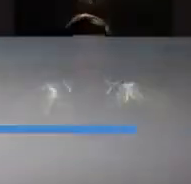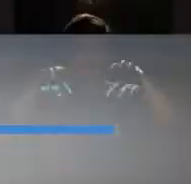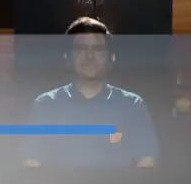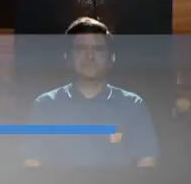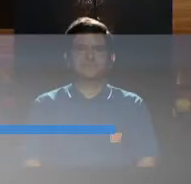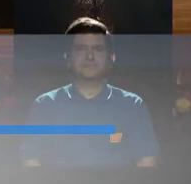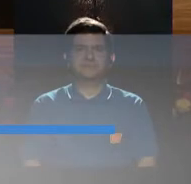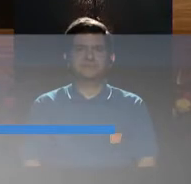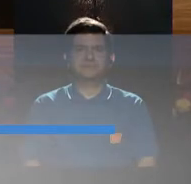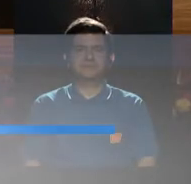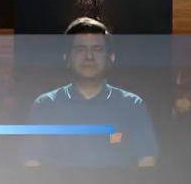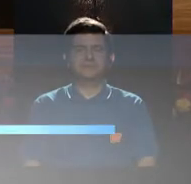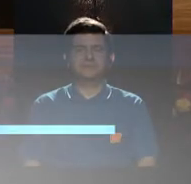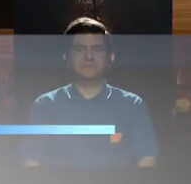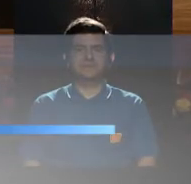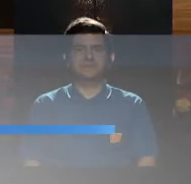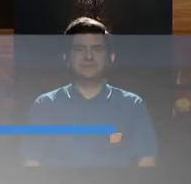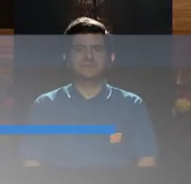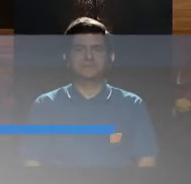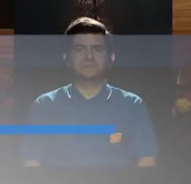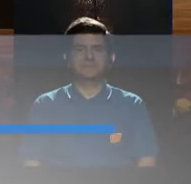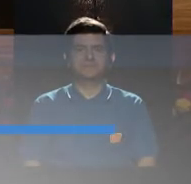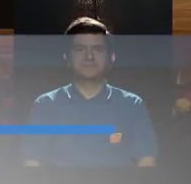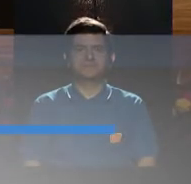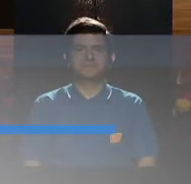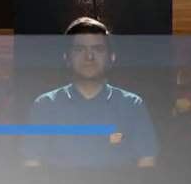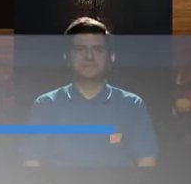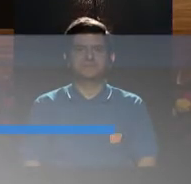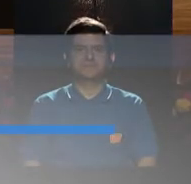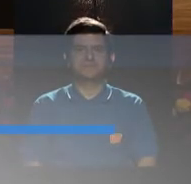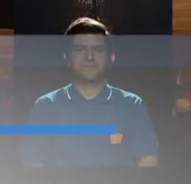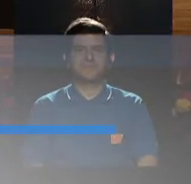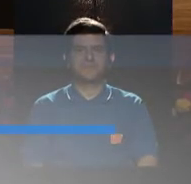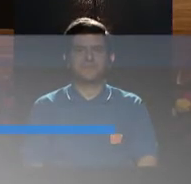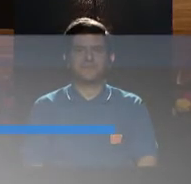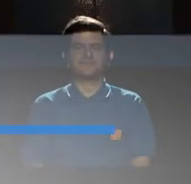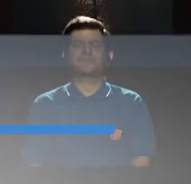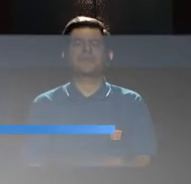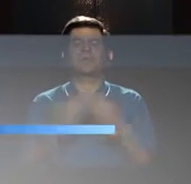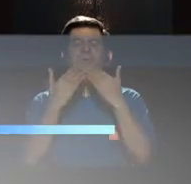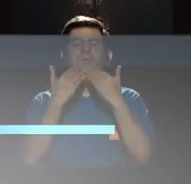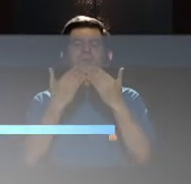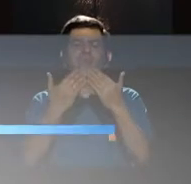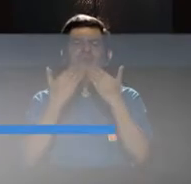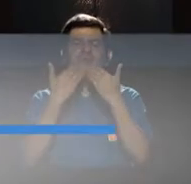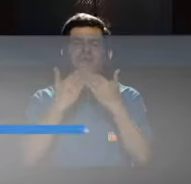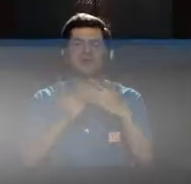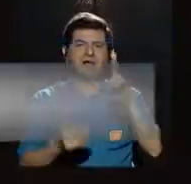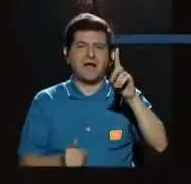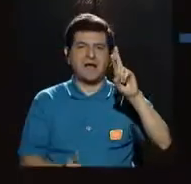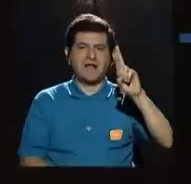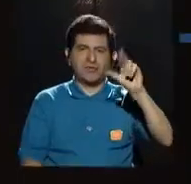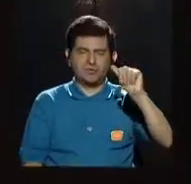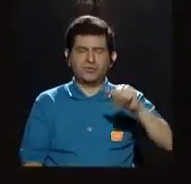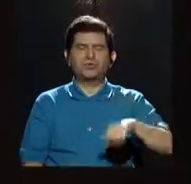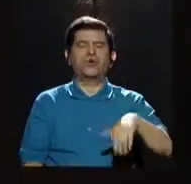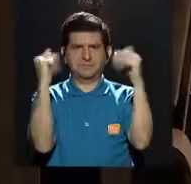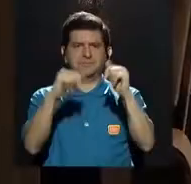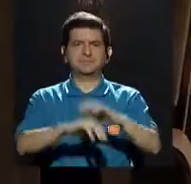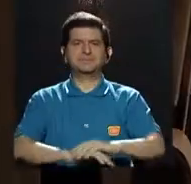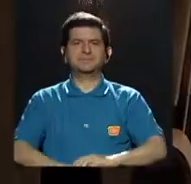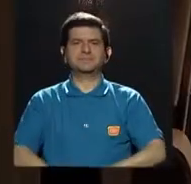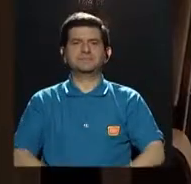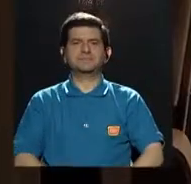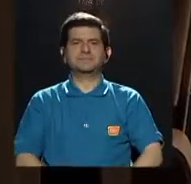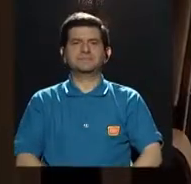Las mujeres han sido siempre la columna vertebral del movimiento por la justicia social. Con esta frase, la activista y profesora